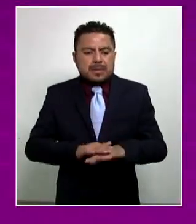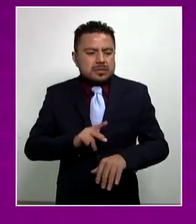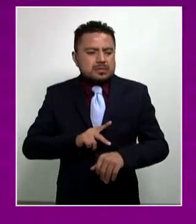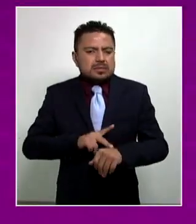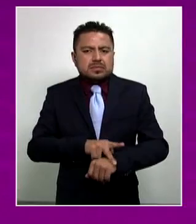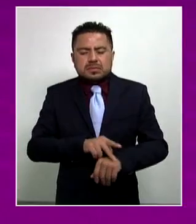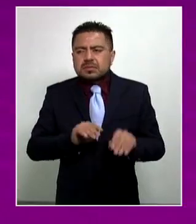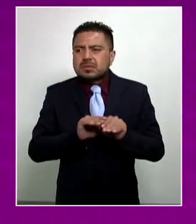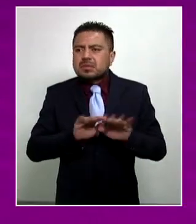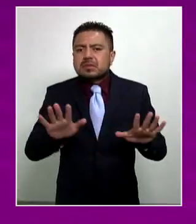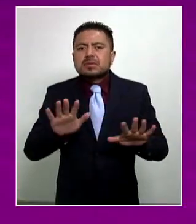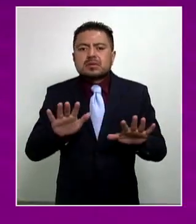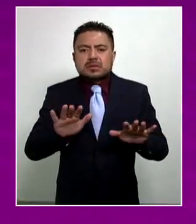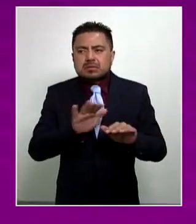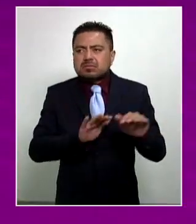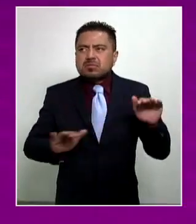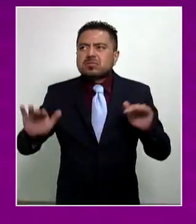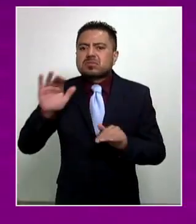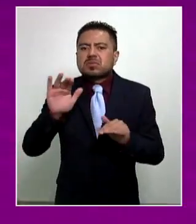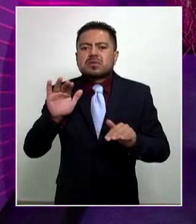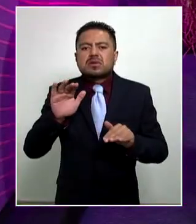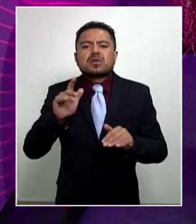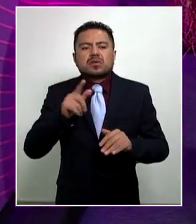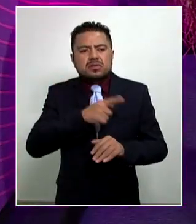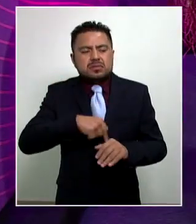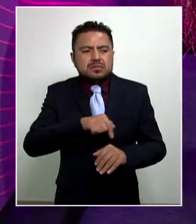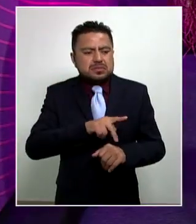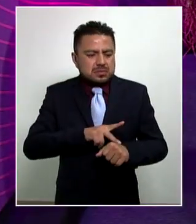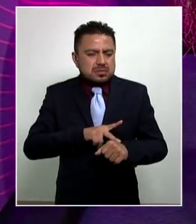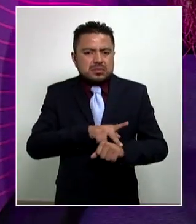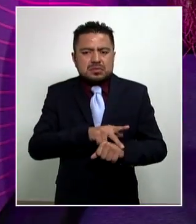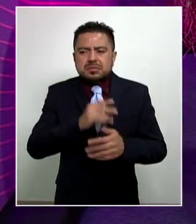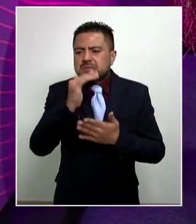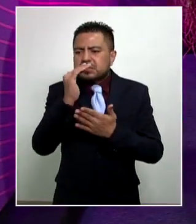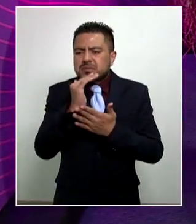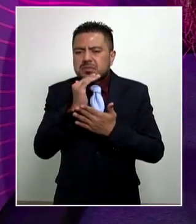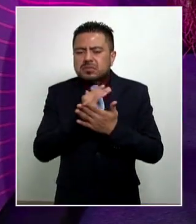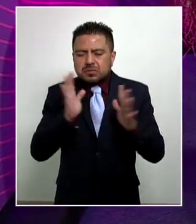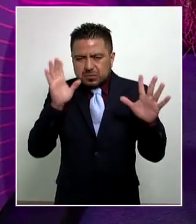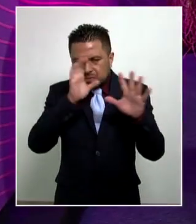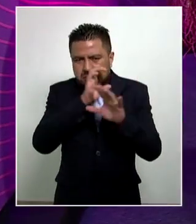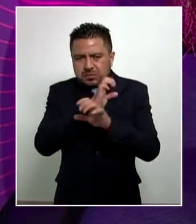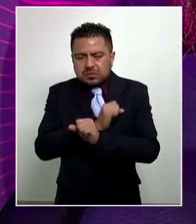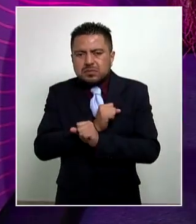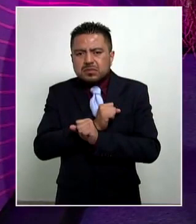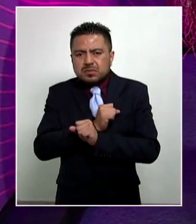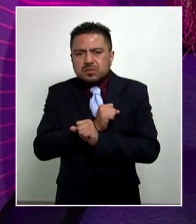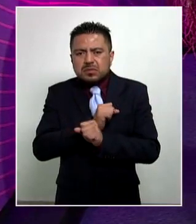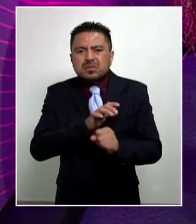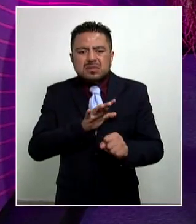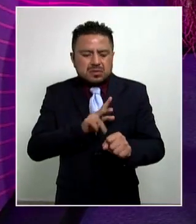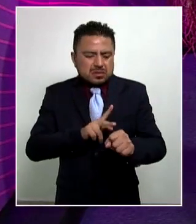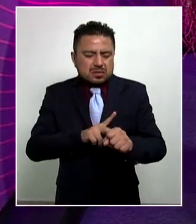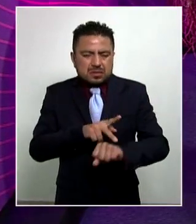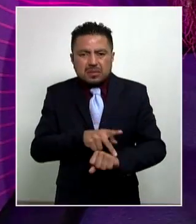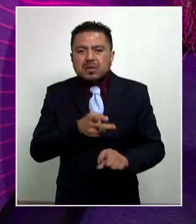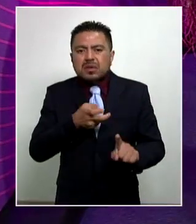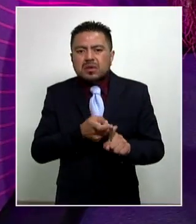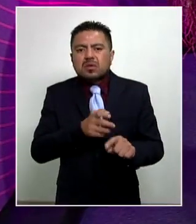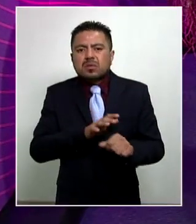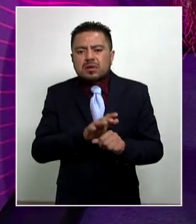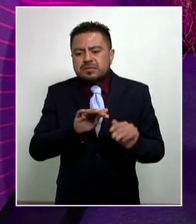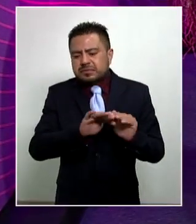clara son superiores, y con la tez, conforme va bajando o va oscureciéndose la tonalidad de la piel,